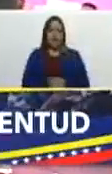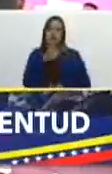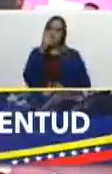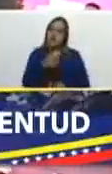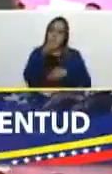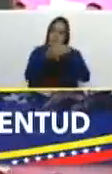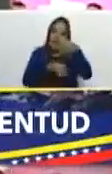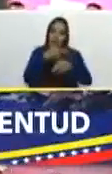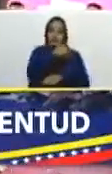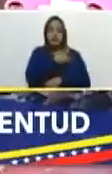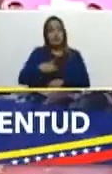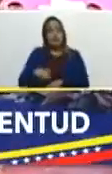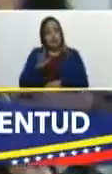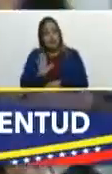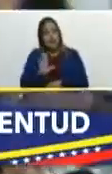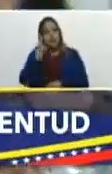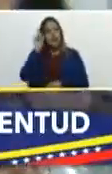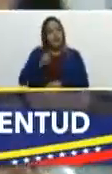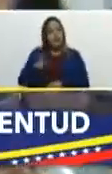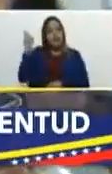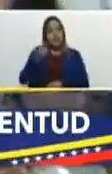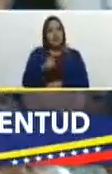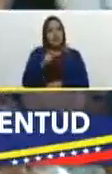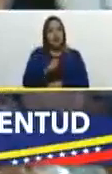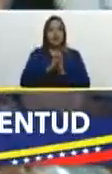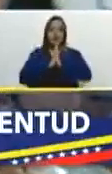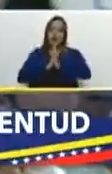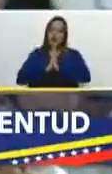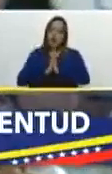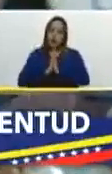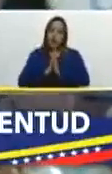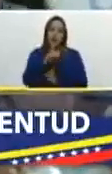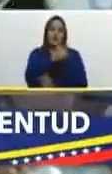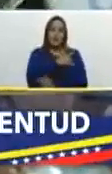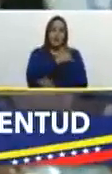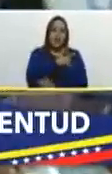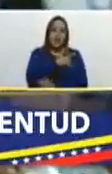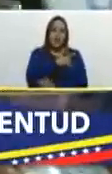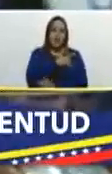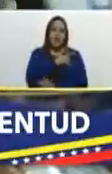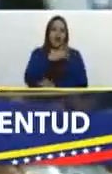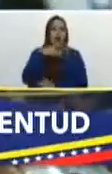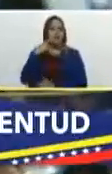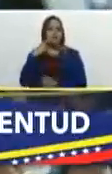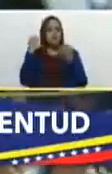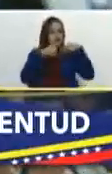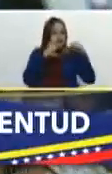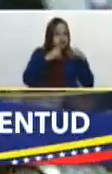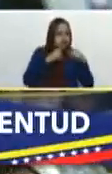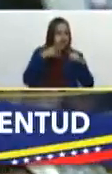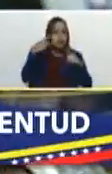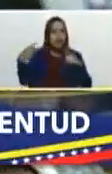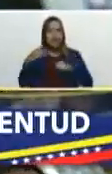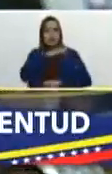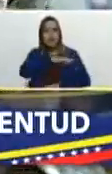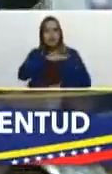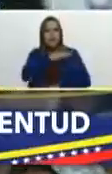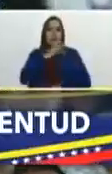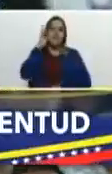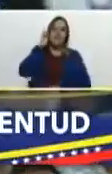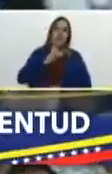debo mencionarle, presidente, que también necesitamos, por favor, de que las universidades politécnicas, experimentales, las misiones, las